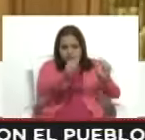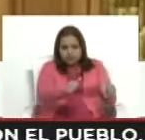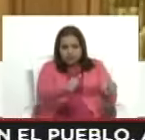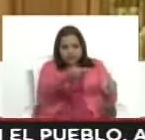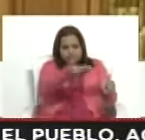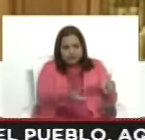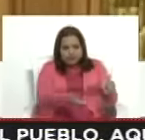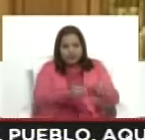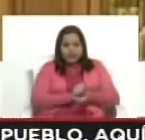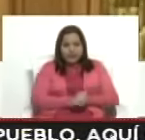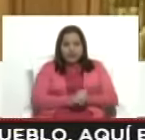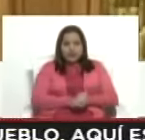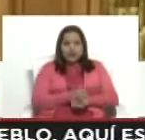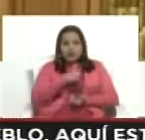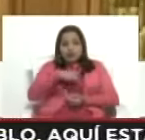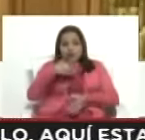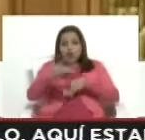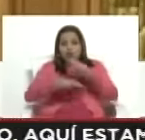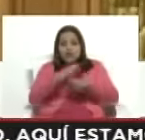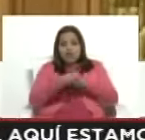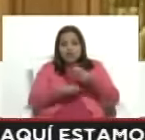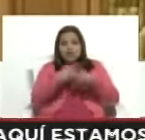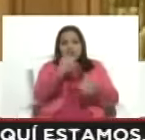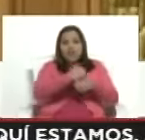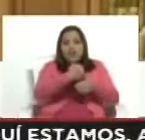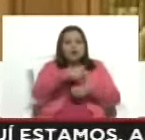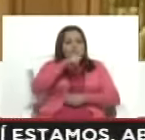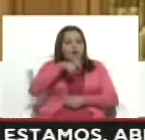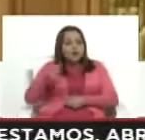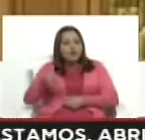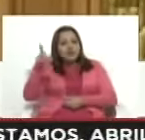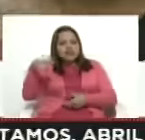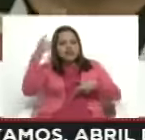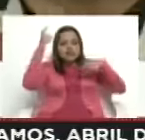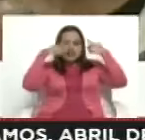y que estamos cumpliéndole al pueblo y a Hugo Chávez.